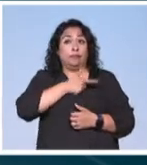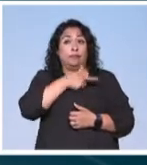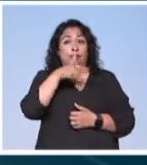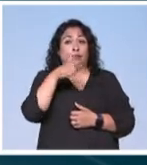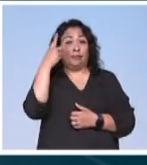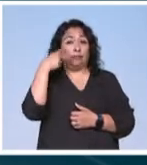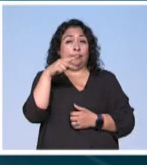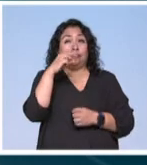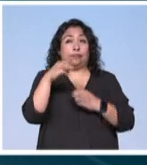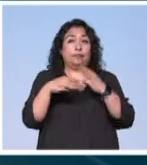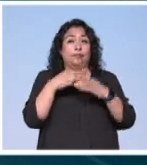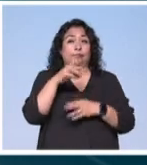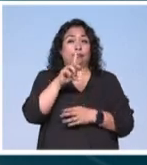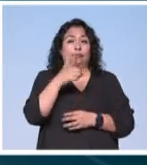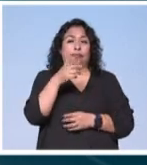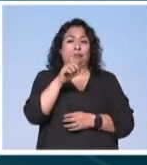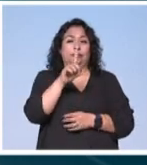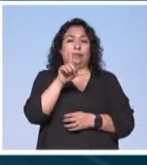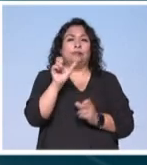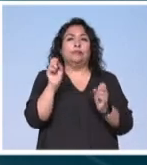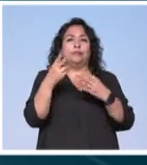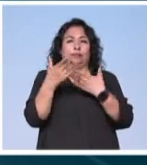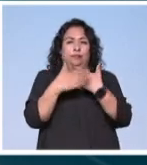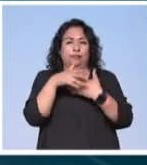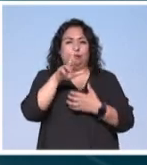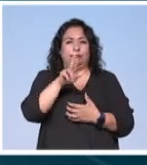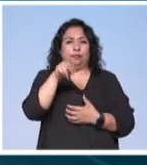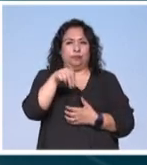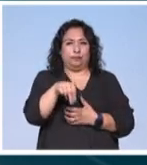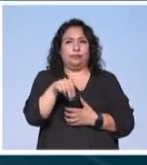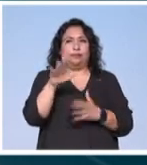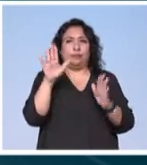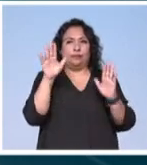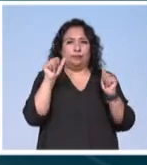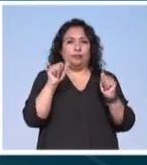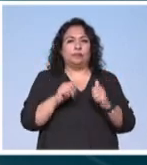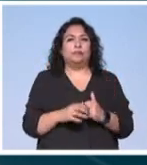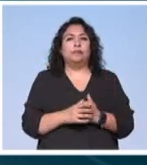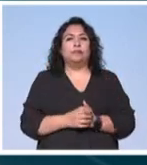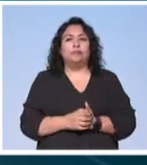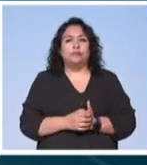este viaje al mundo de Godzilla. Nos vemos a la próxima por Rincón Nippon. ¡Sayonara!